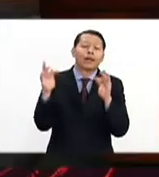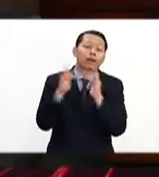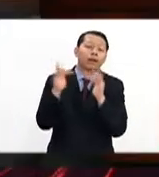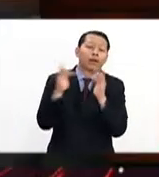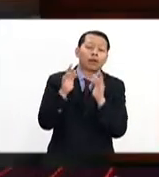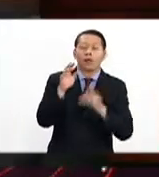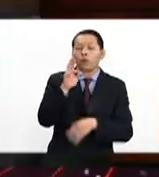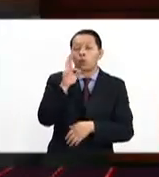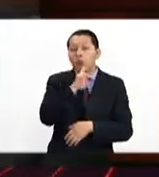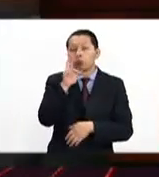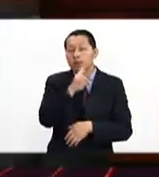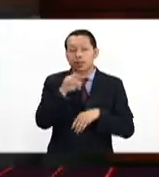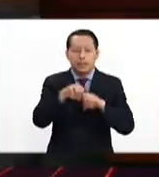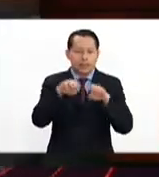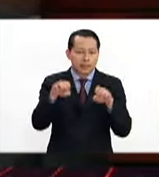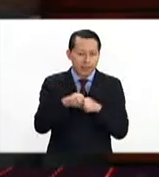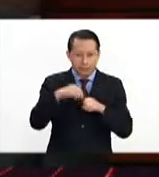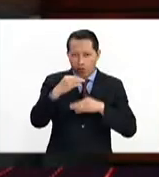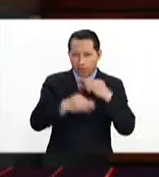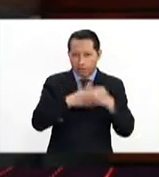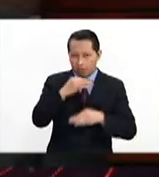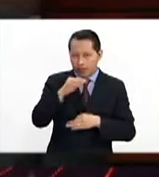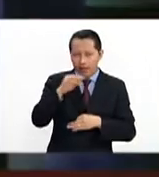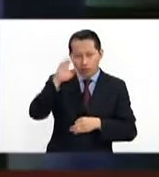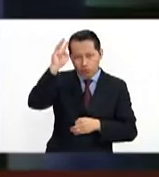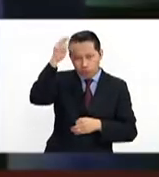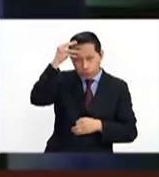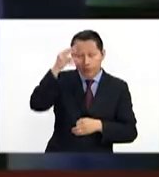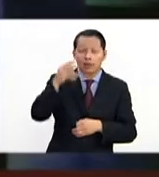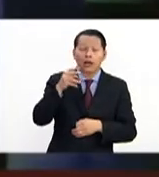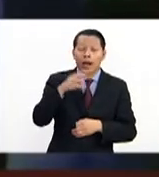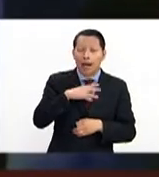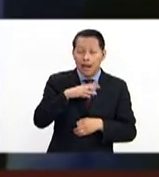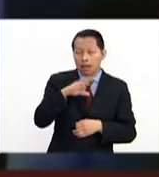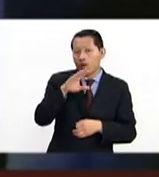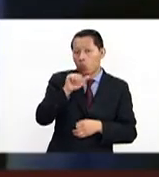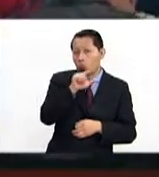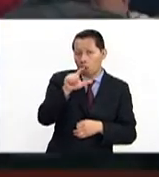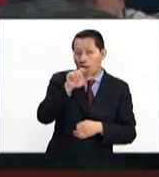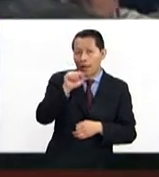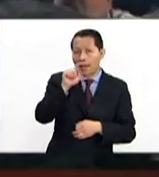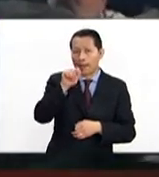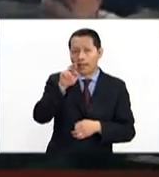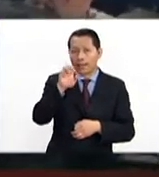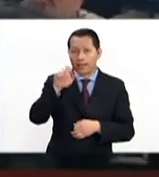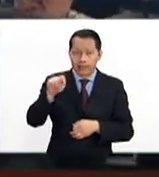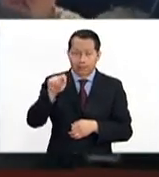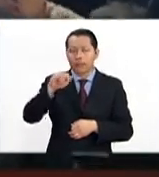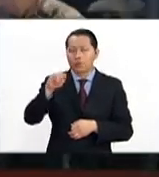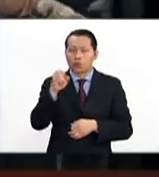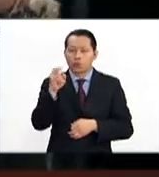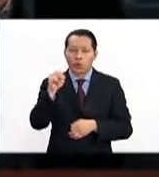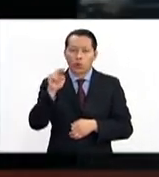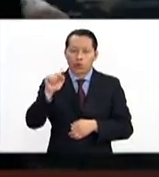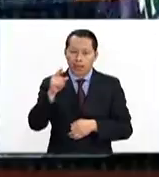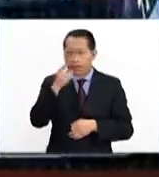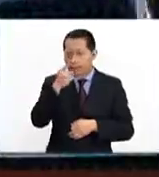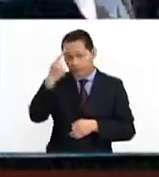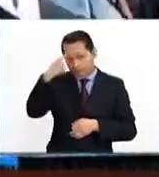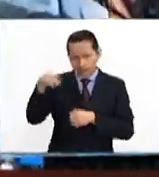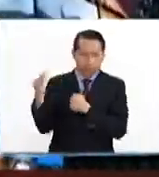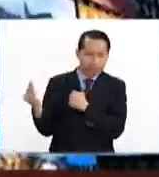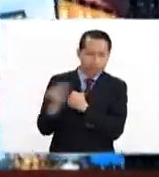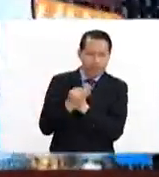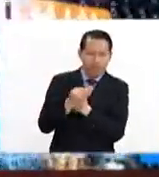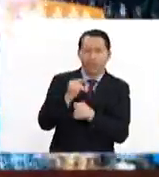entre Rusia y el equipo de campaña de Donald Trump. De acuerdo con The Wall Street Journal, lo haría a cambio de inmunidad. Recordemos